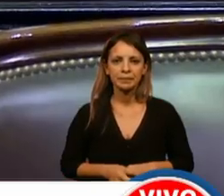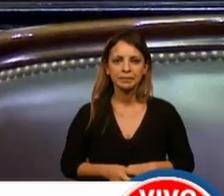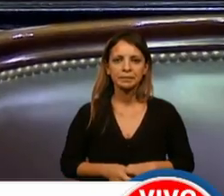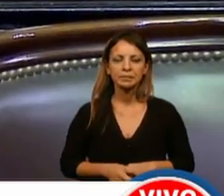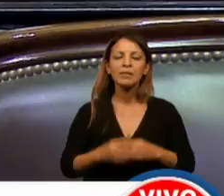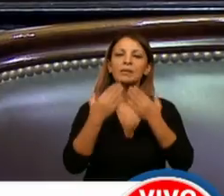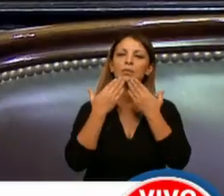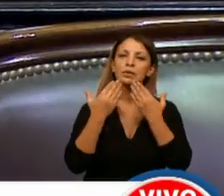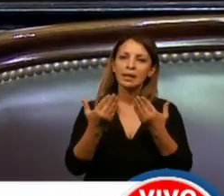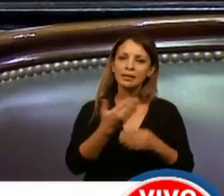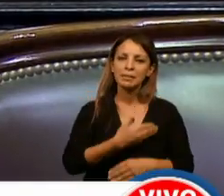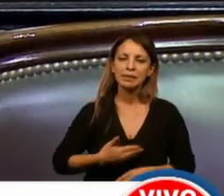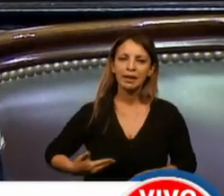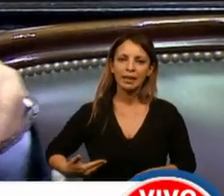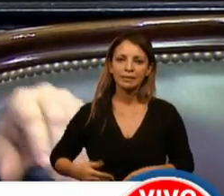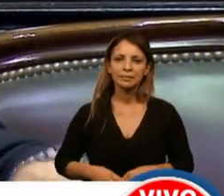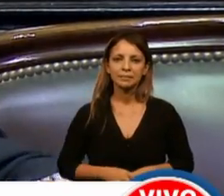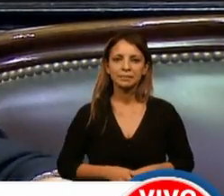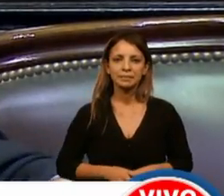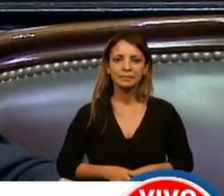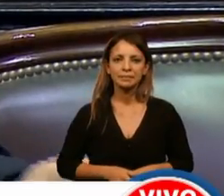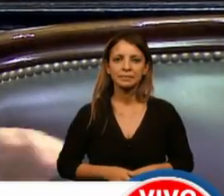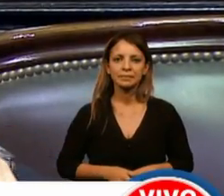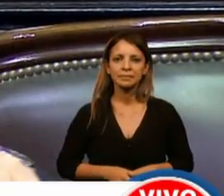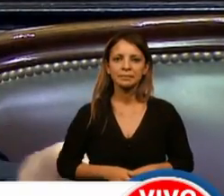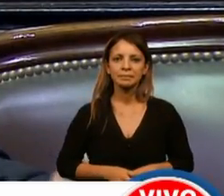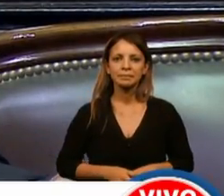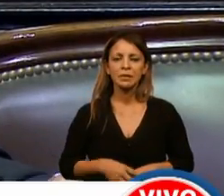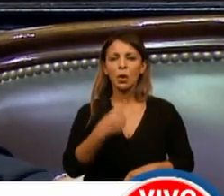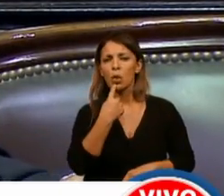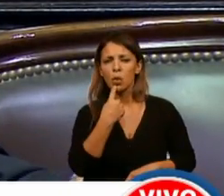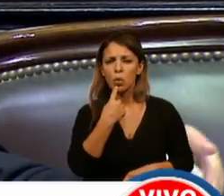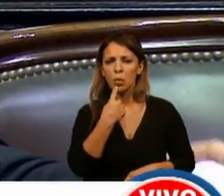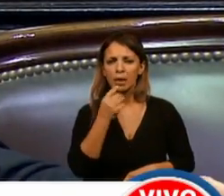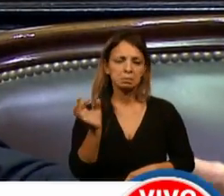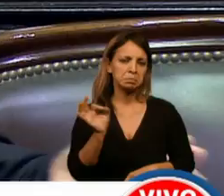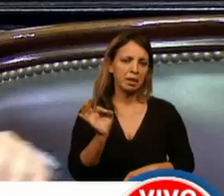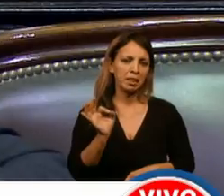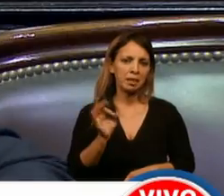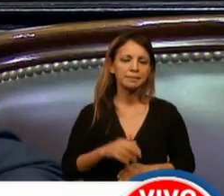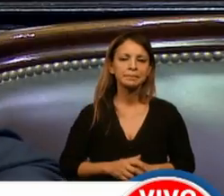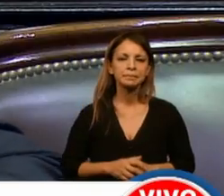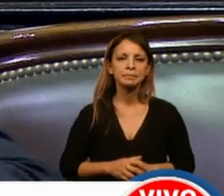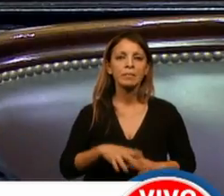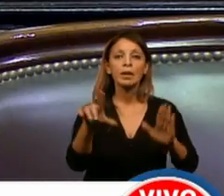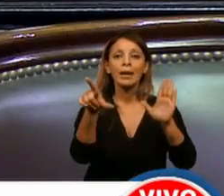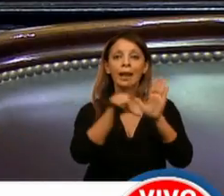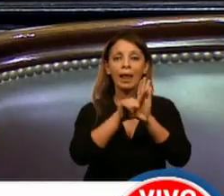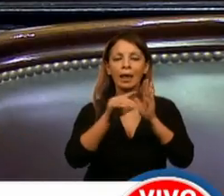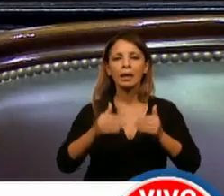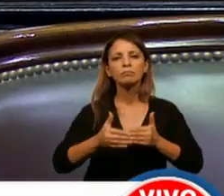gracias presidente sin ningún lugar a duda que la prórroga de una ley